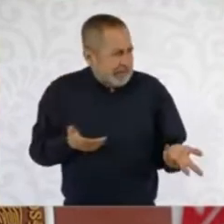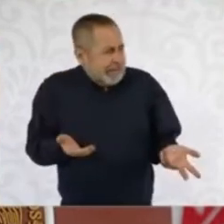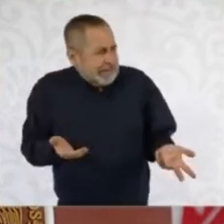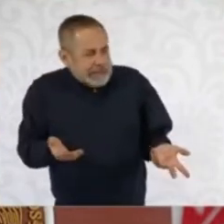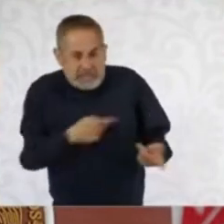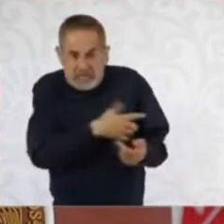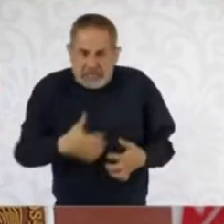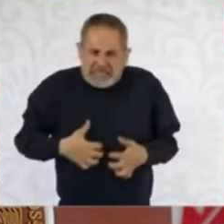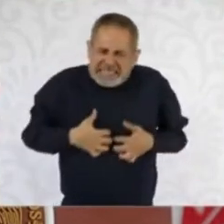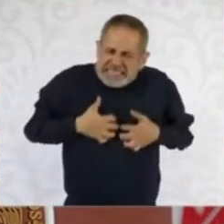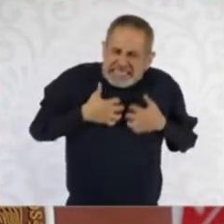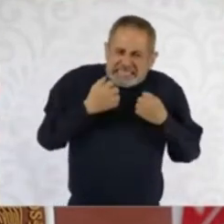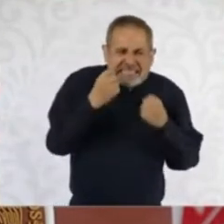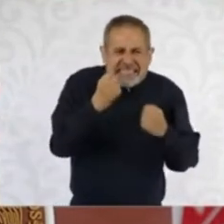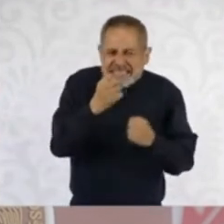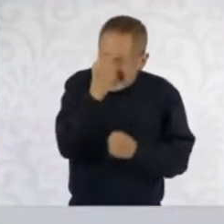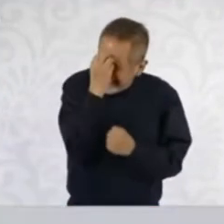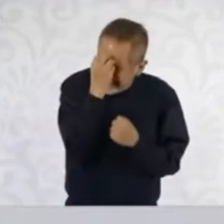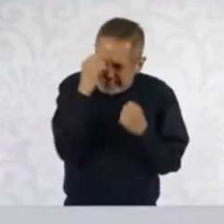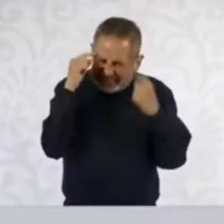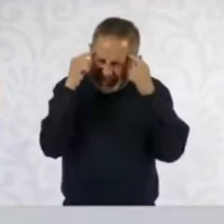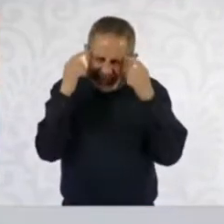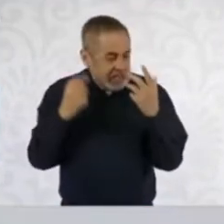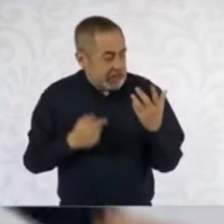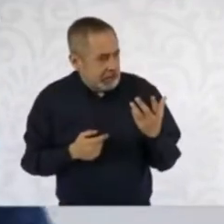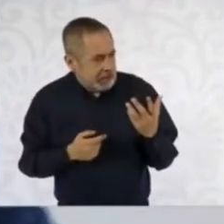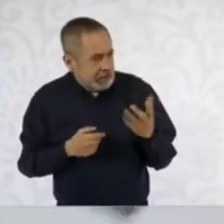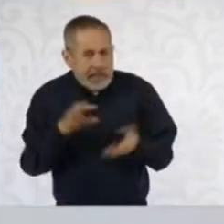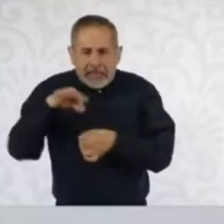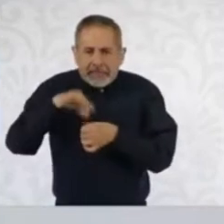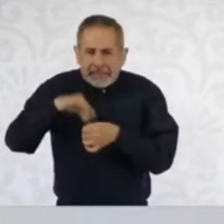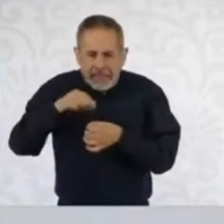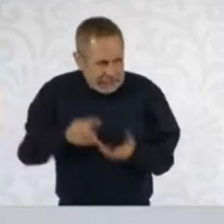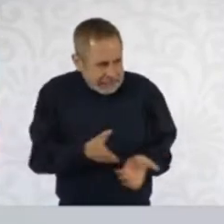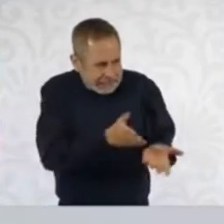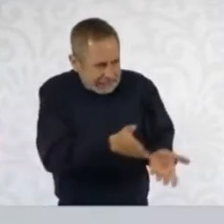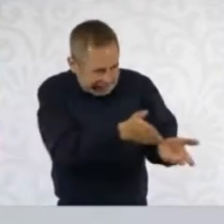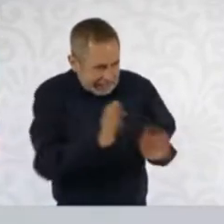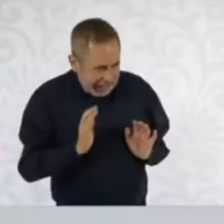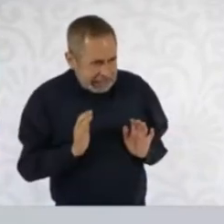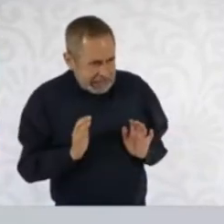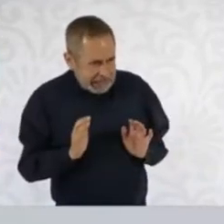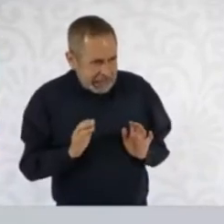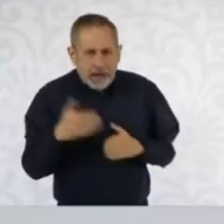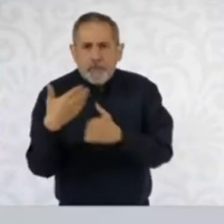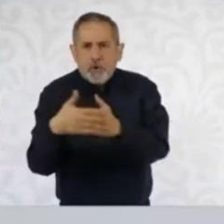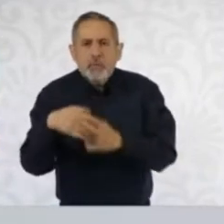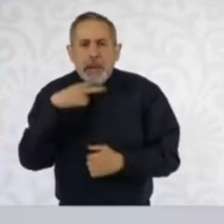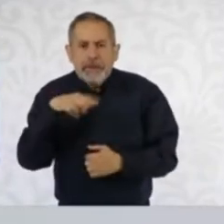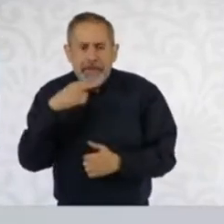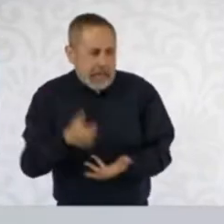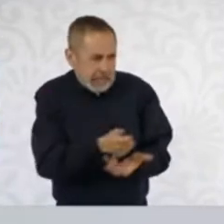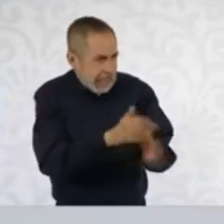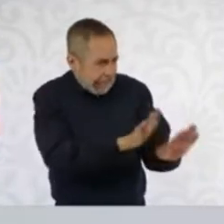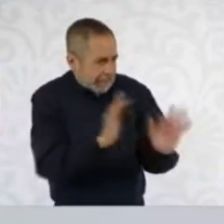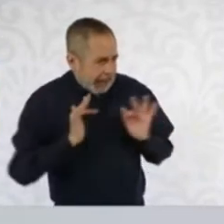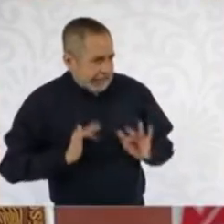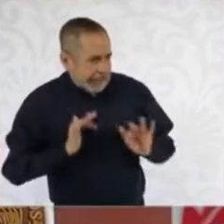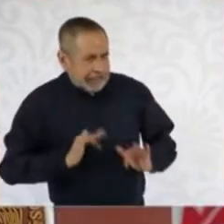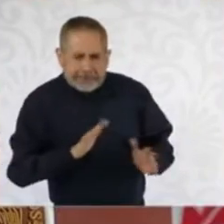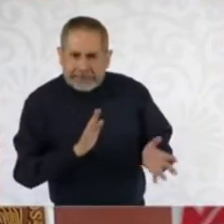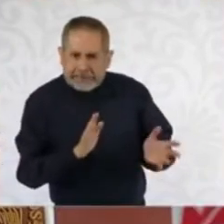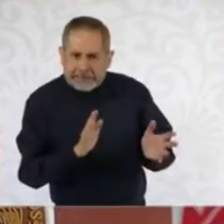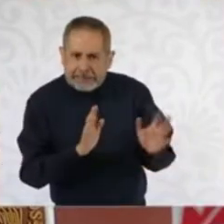Un enojo. Té de tila, estamos entrando a la Navidad. Tranquilidad, vean